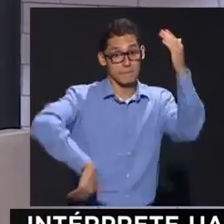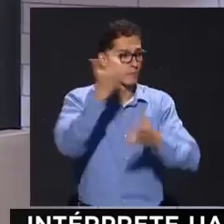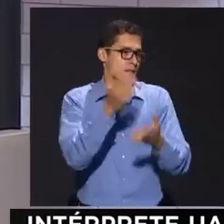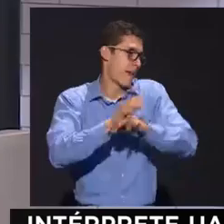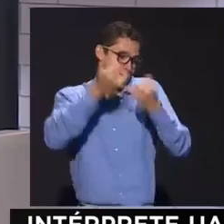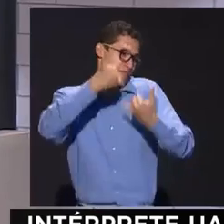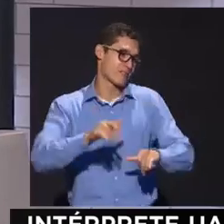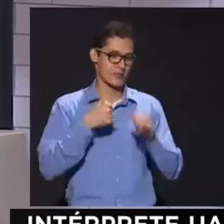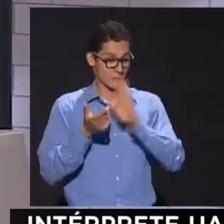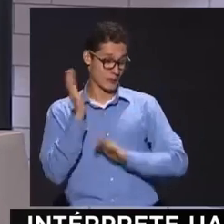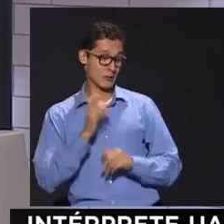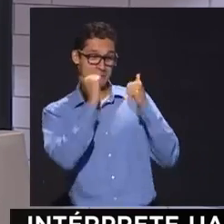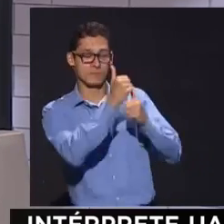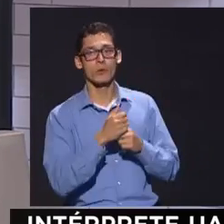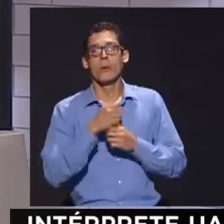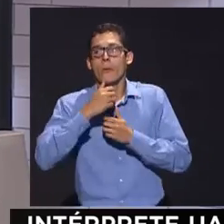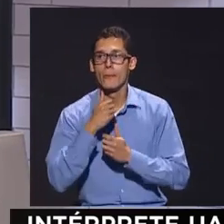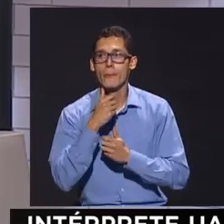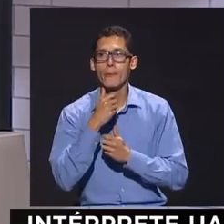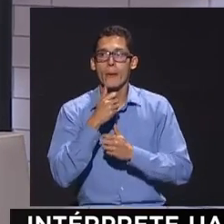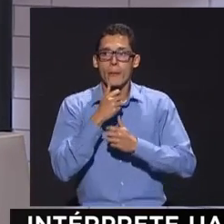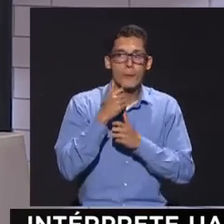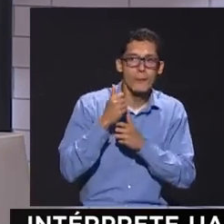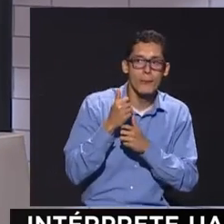eso nos despedimos i